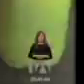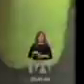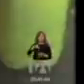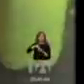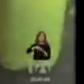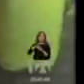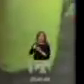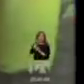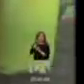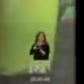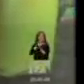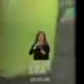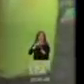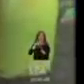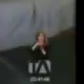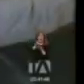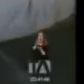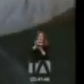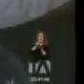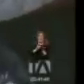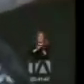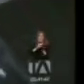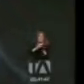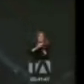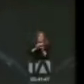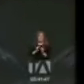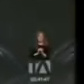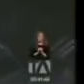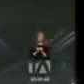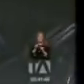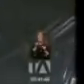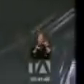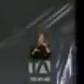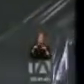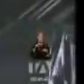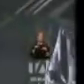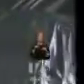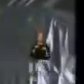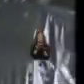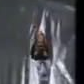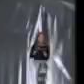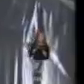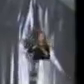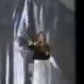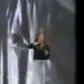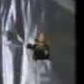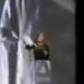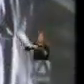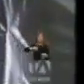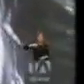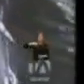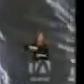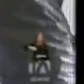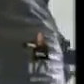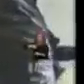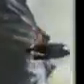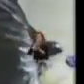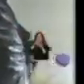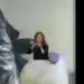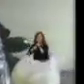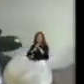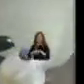armas de fuego, 30 municiones, uria, semillas, bombas para fumigar las plantas y alimentos